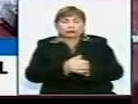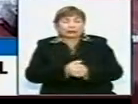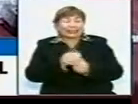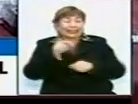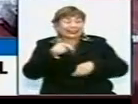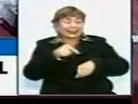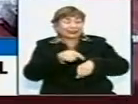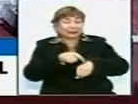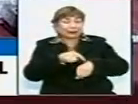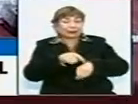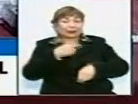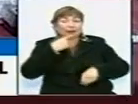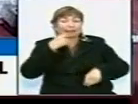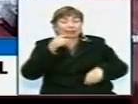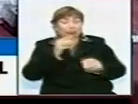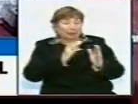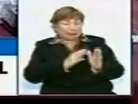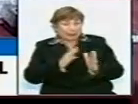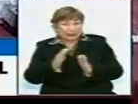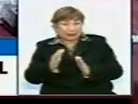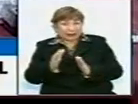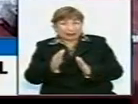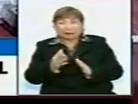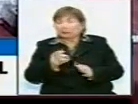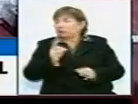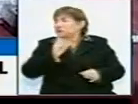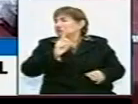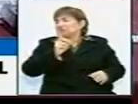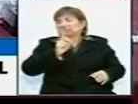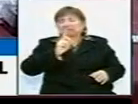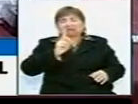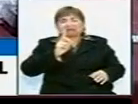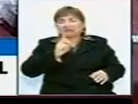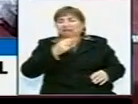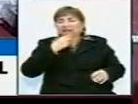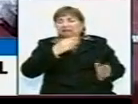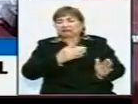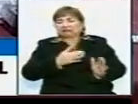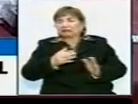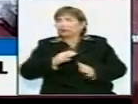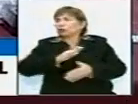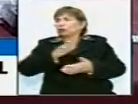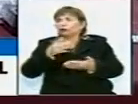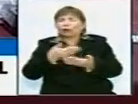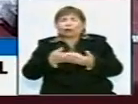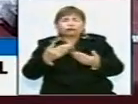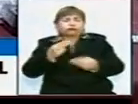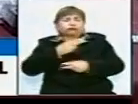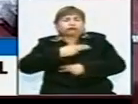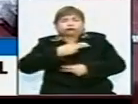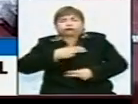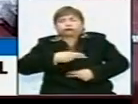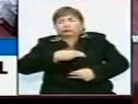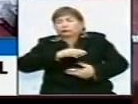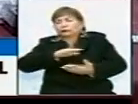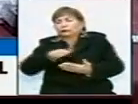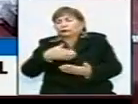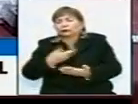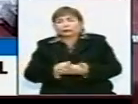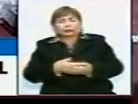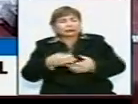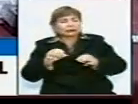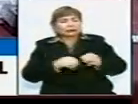ese momento estamos preparados para el niño costero no estamos preparados todos los bienes de ayuda humanitaria toda la asistencia